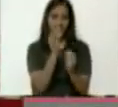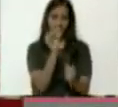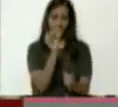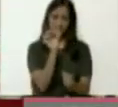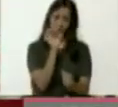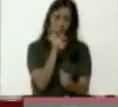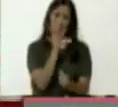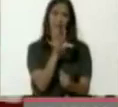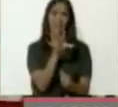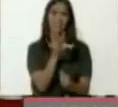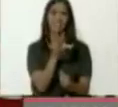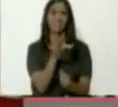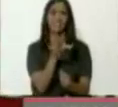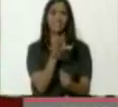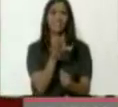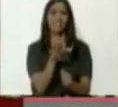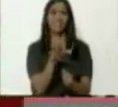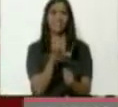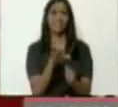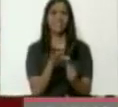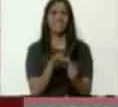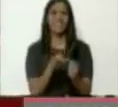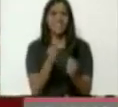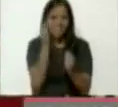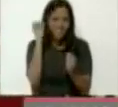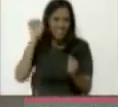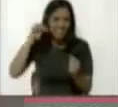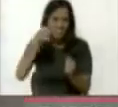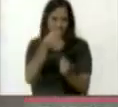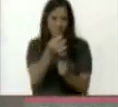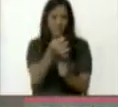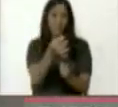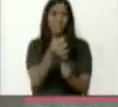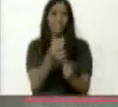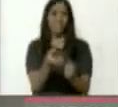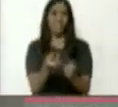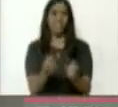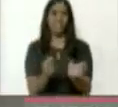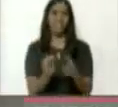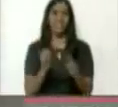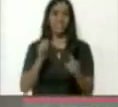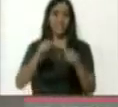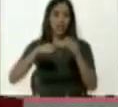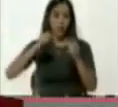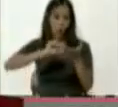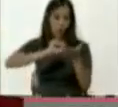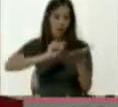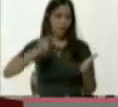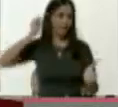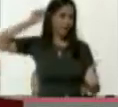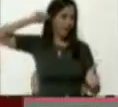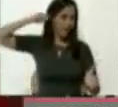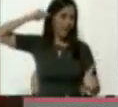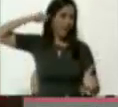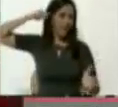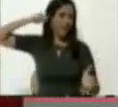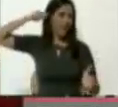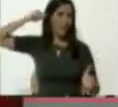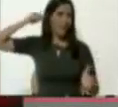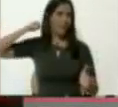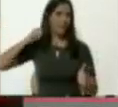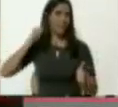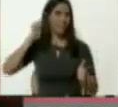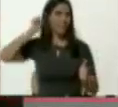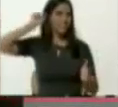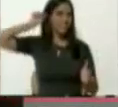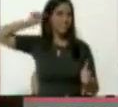Burucita, burucita. Hacía burucita. Hacía burucita. Busuru, busuru. Y se metía un lapicero. Busuru, ah. Ah. Y salía el lapicero, esos